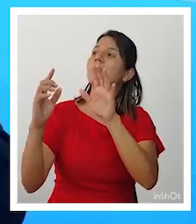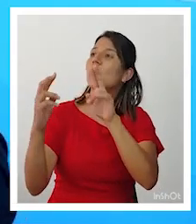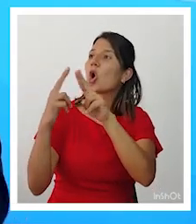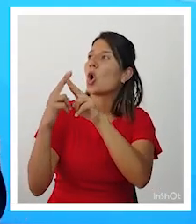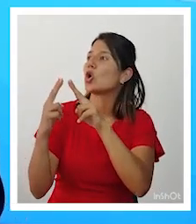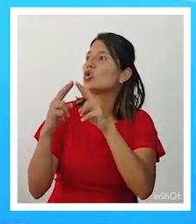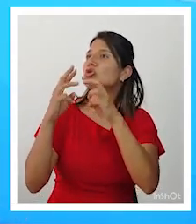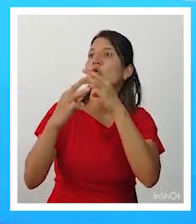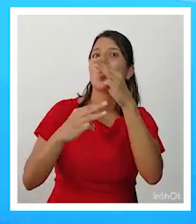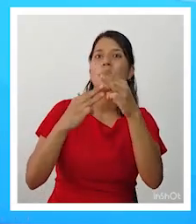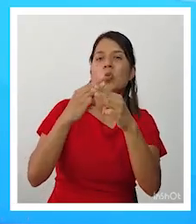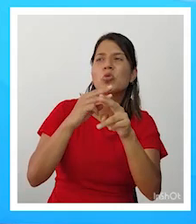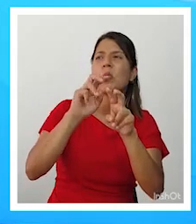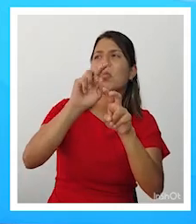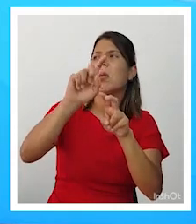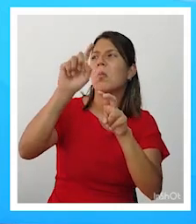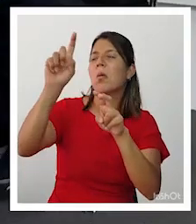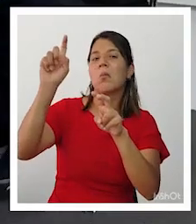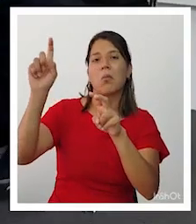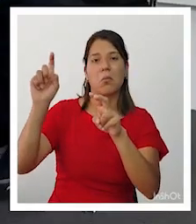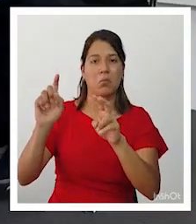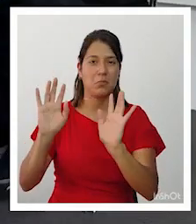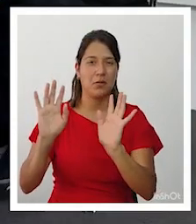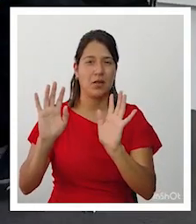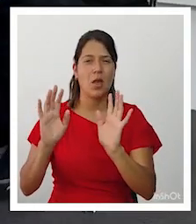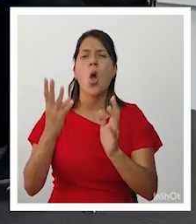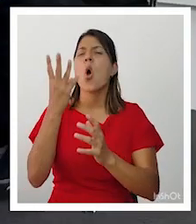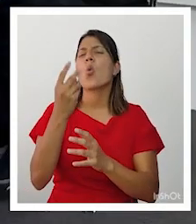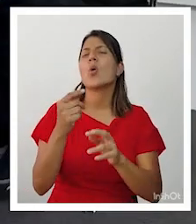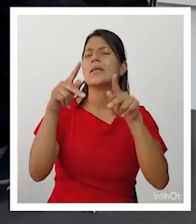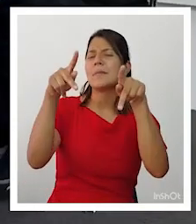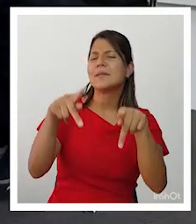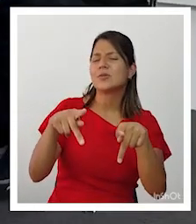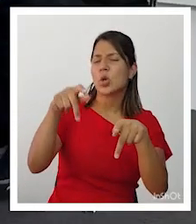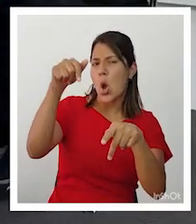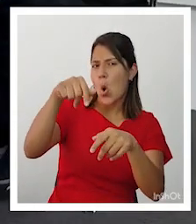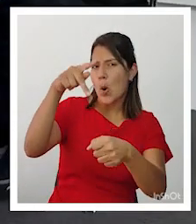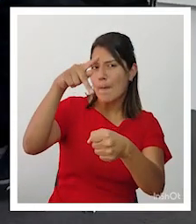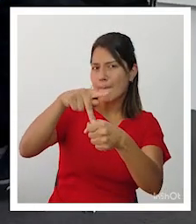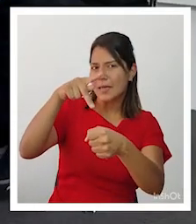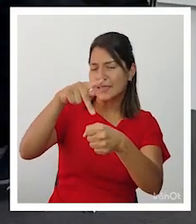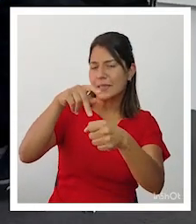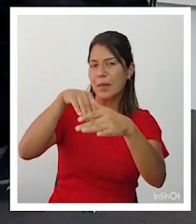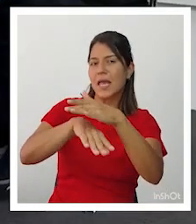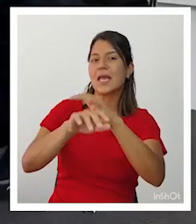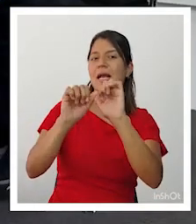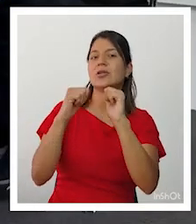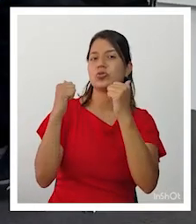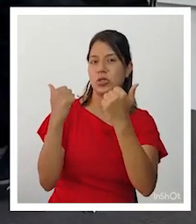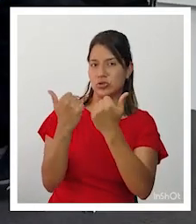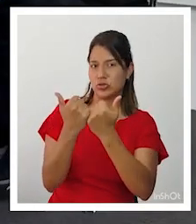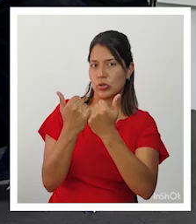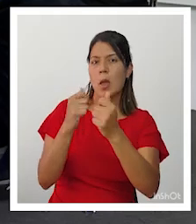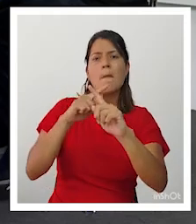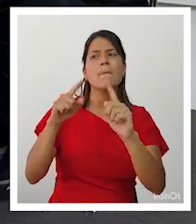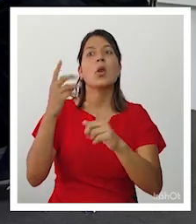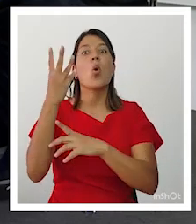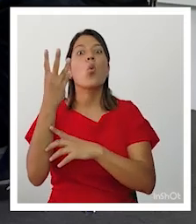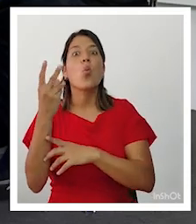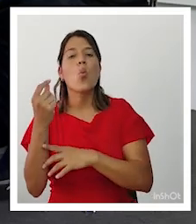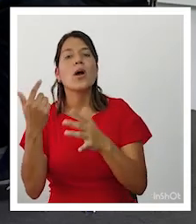otro. ¿Cuántas personas participan hoy activamente de la asociación, pero cuántos han